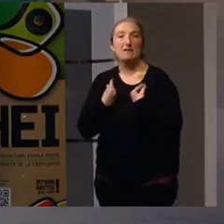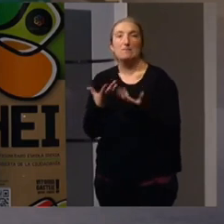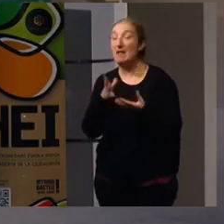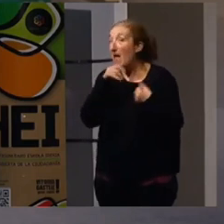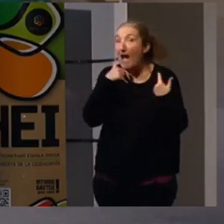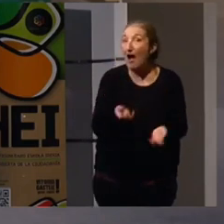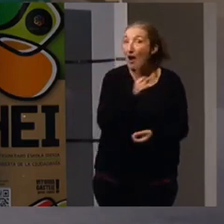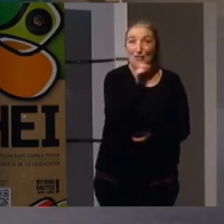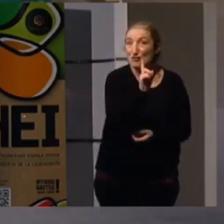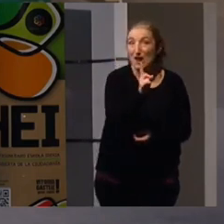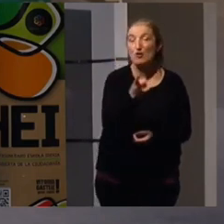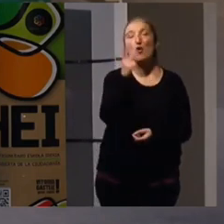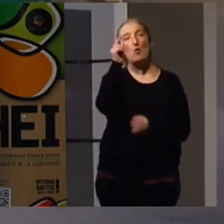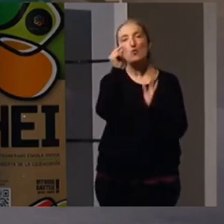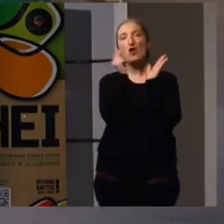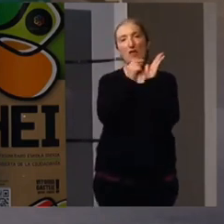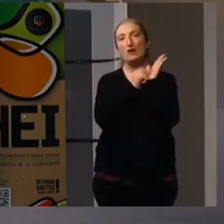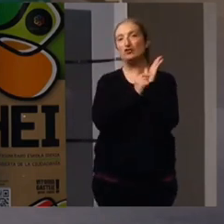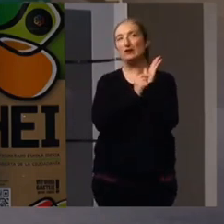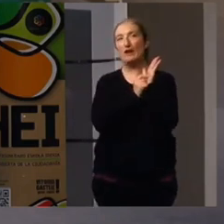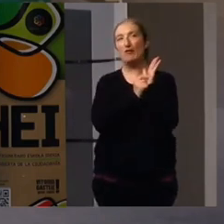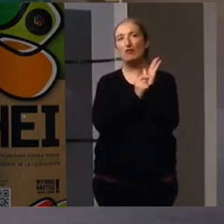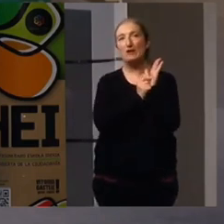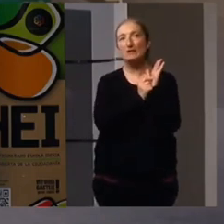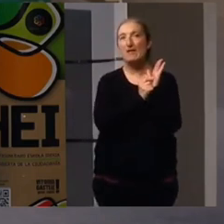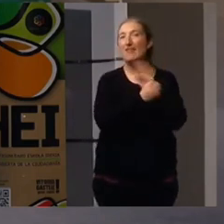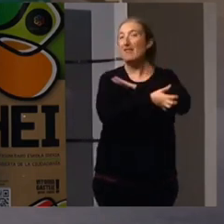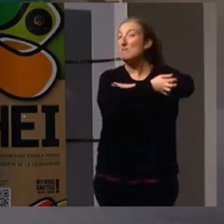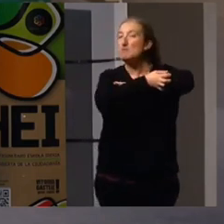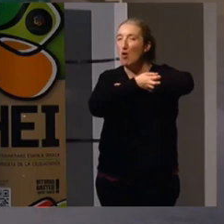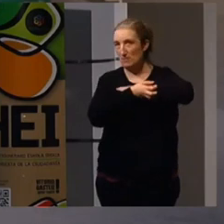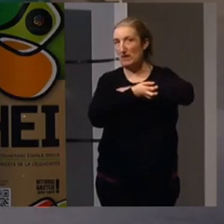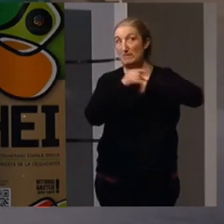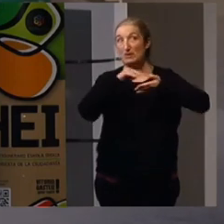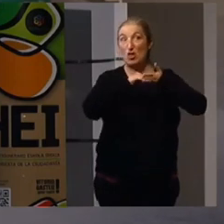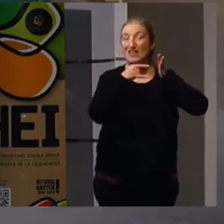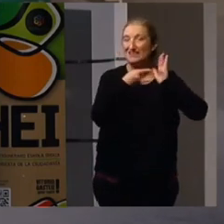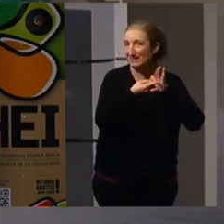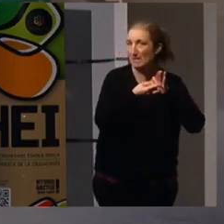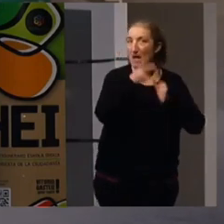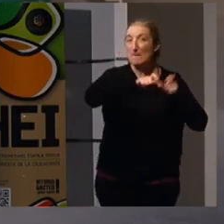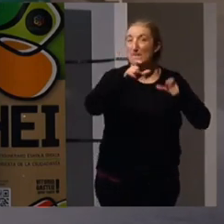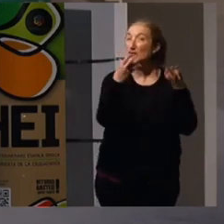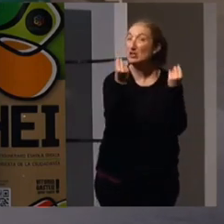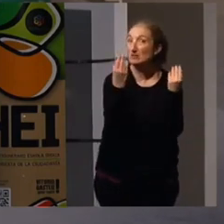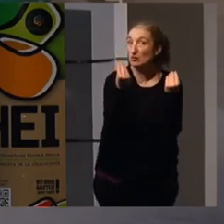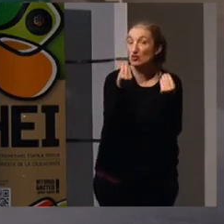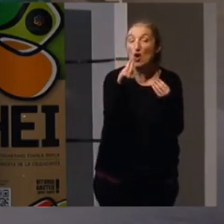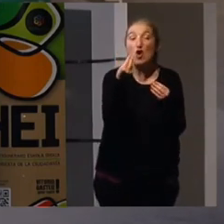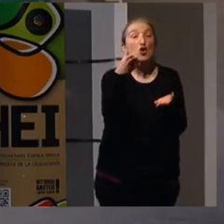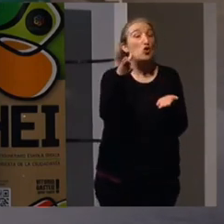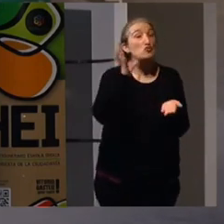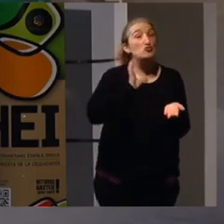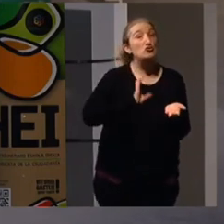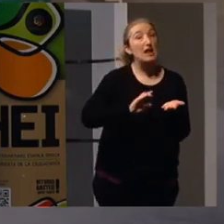subsistencia. A día de hoy no. Uno de los indicadores más claros de empobrecimiento del sistema es que hay muchas personas que con un